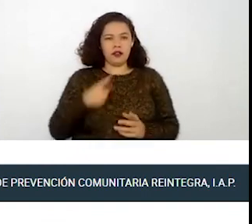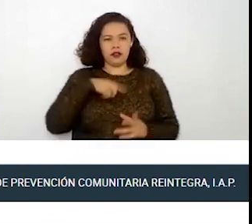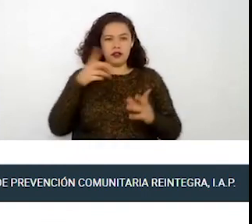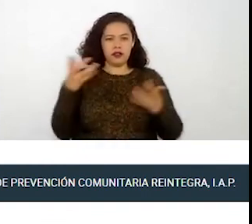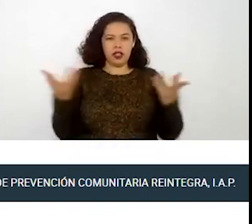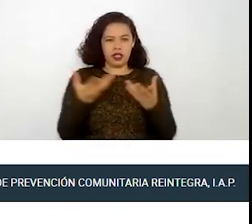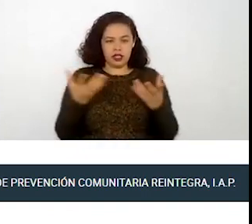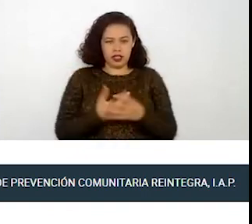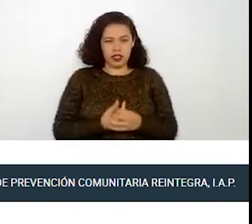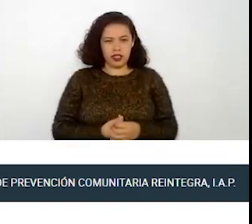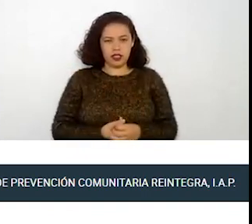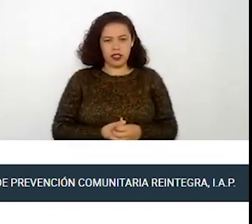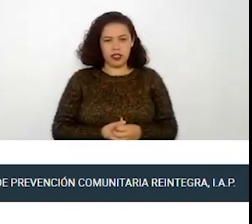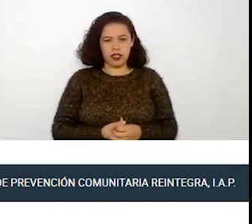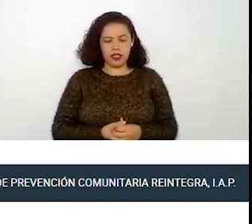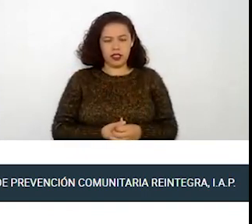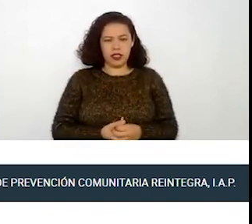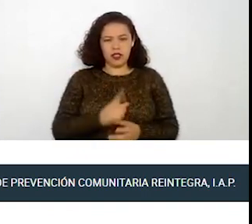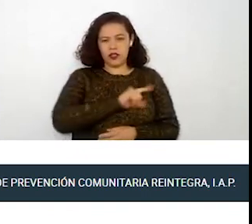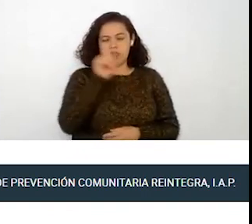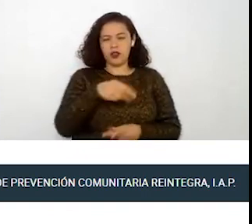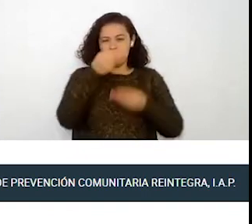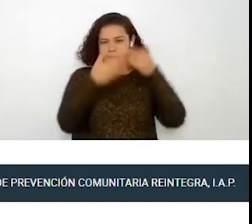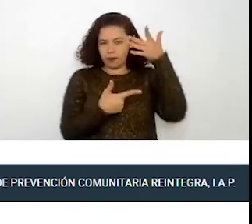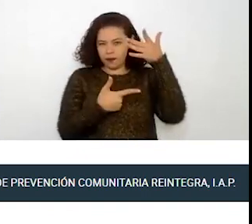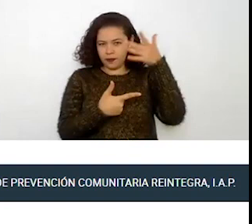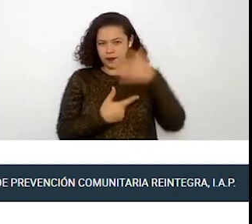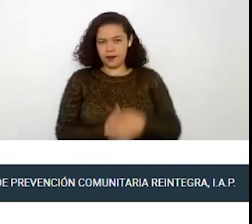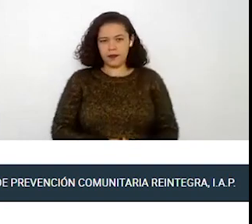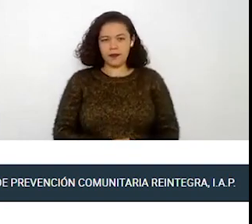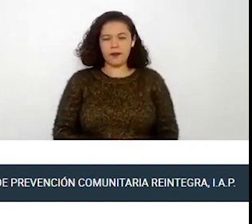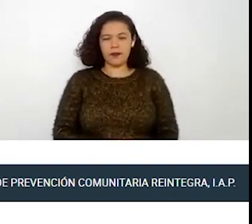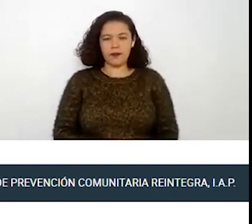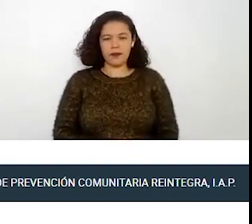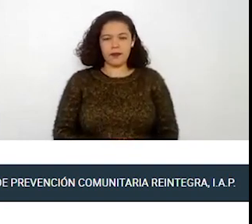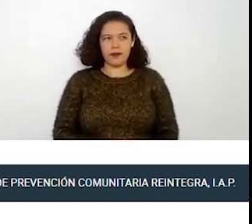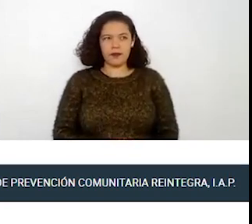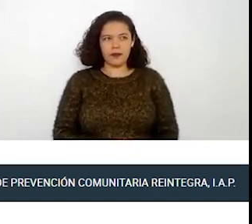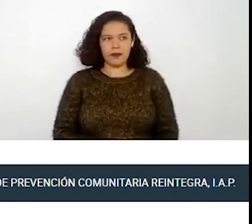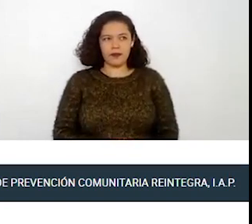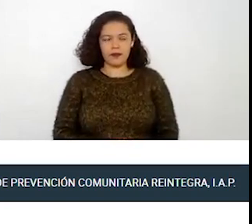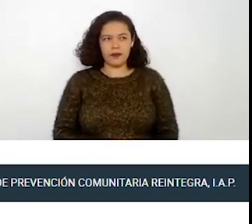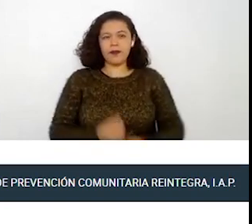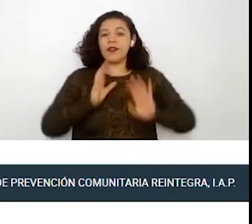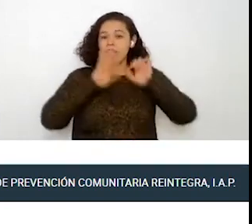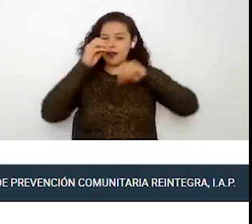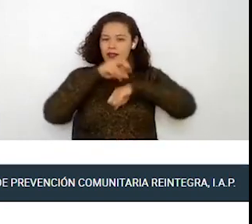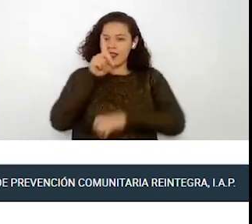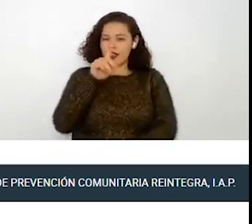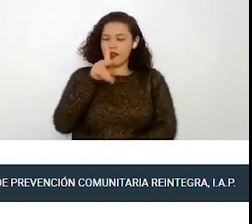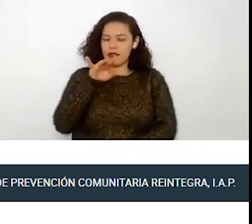cuenta y aquí en mi catálogo en el catálogo ya están incluidas las depreciaciones